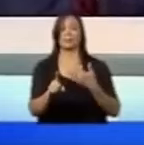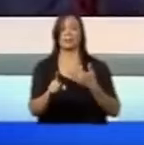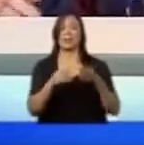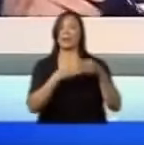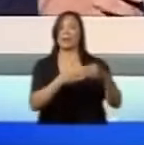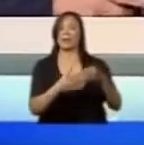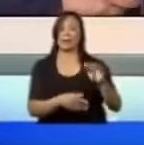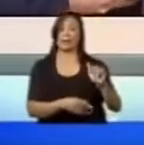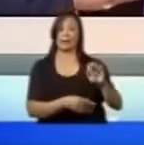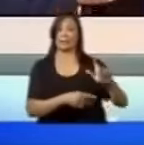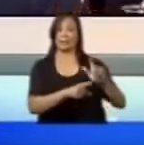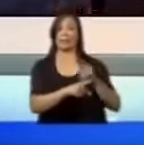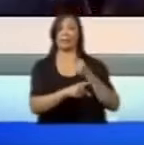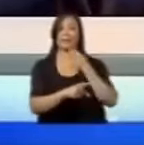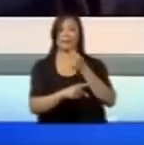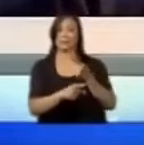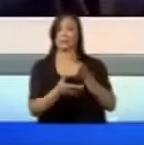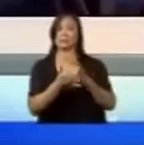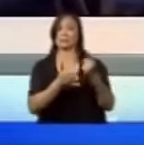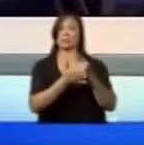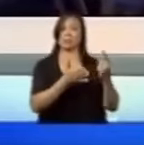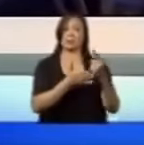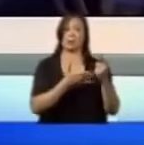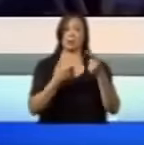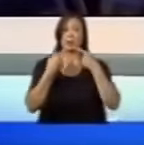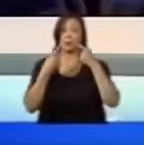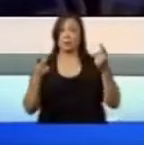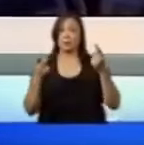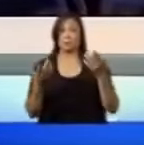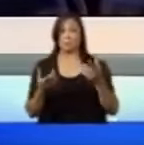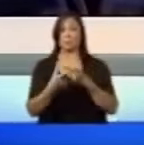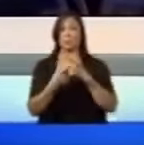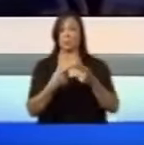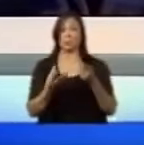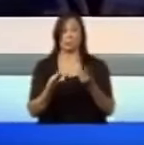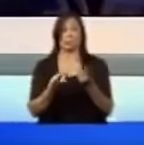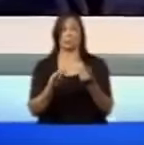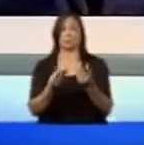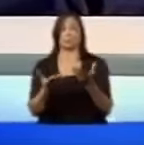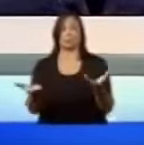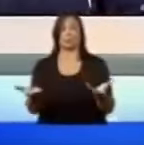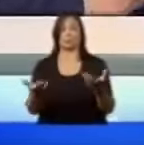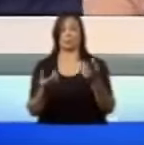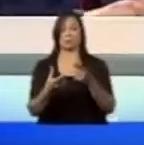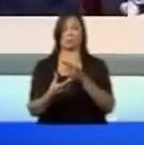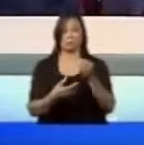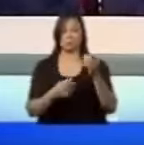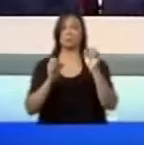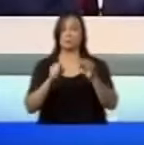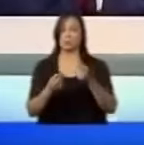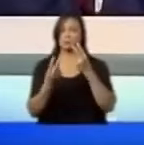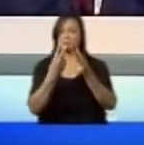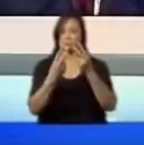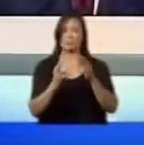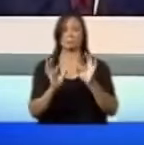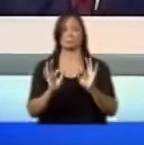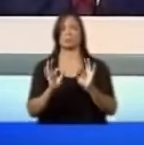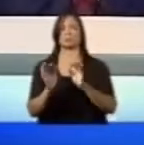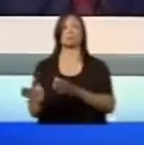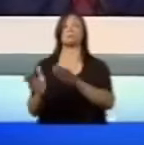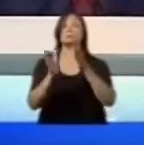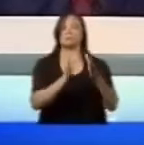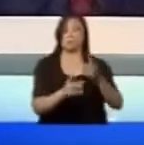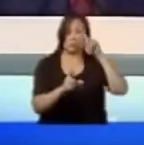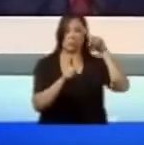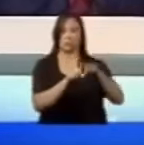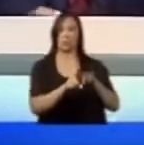el candidato Abel habla de que semanalmente damos unas declaraciones, por tanto las estadísticas están ahí y se puede ver perfectamente.